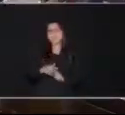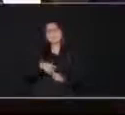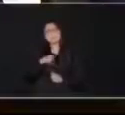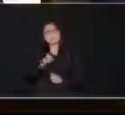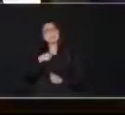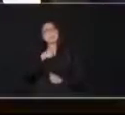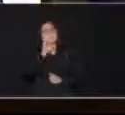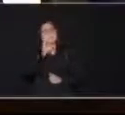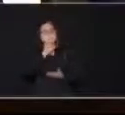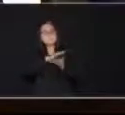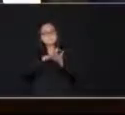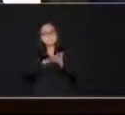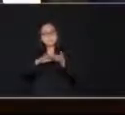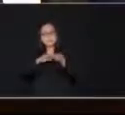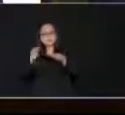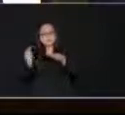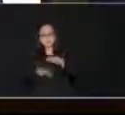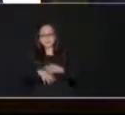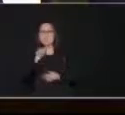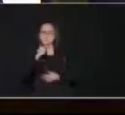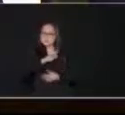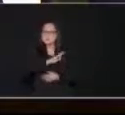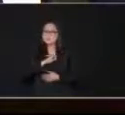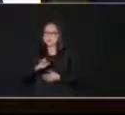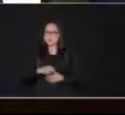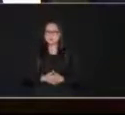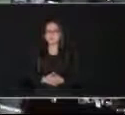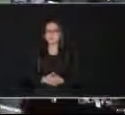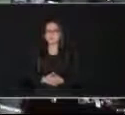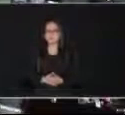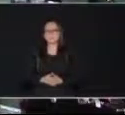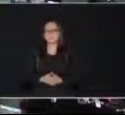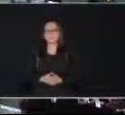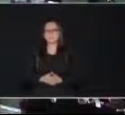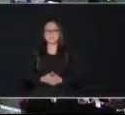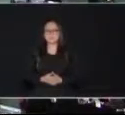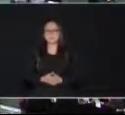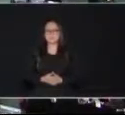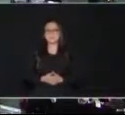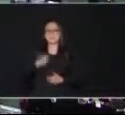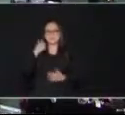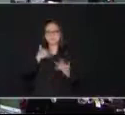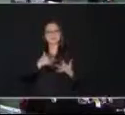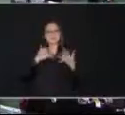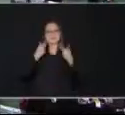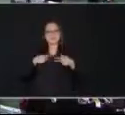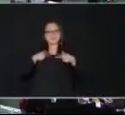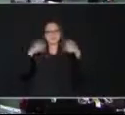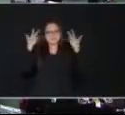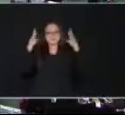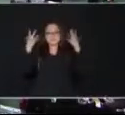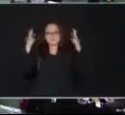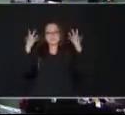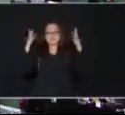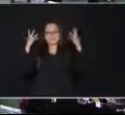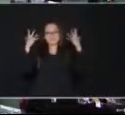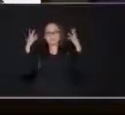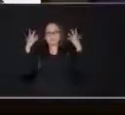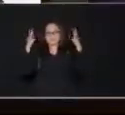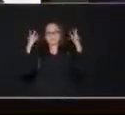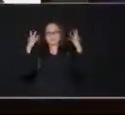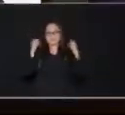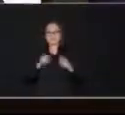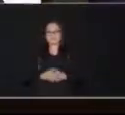y a sus diputados y a sus senadores que están acostumbrados a los moches, si les corta la mano ese